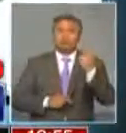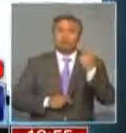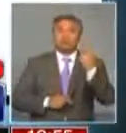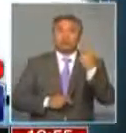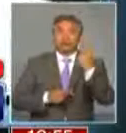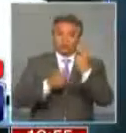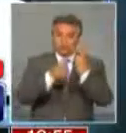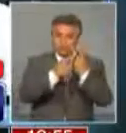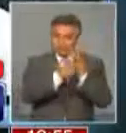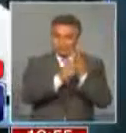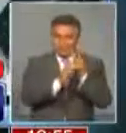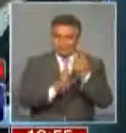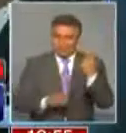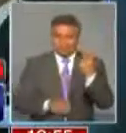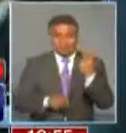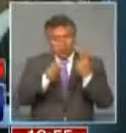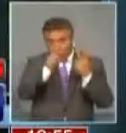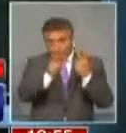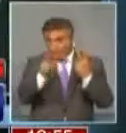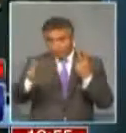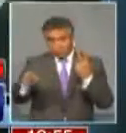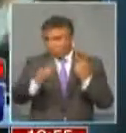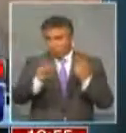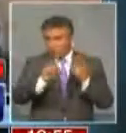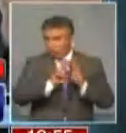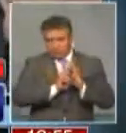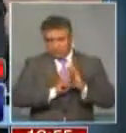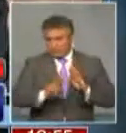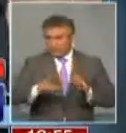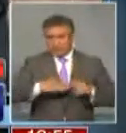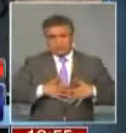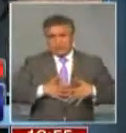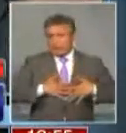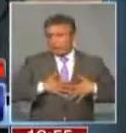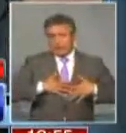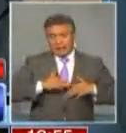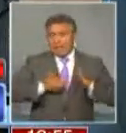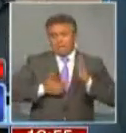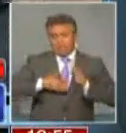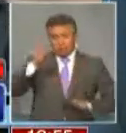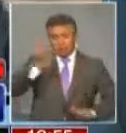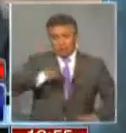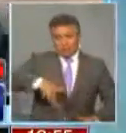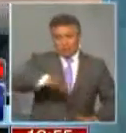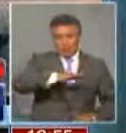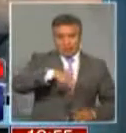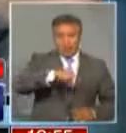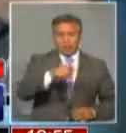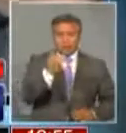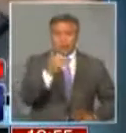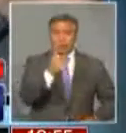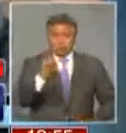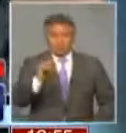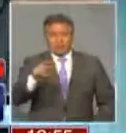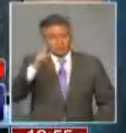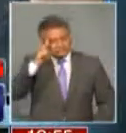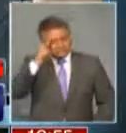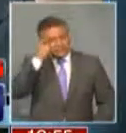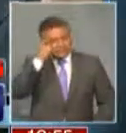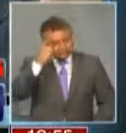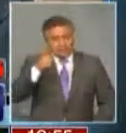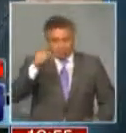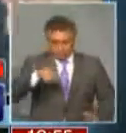una mano. Por lo tanto, esas personas no representan el sentir de la gran mayoría de los militantes de la UDI, que entienden de que esto se